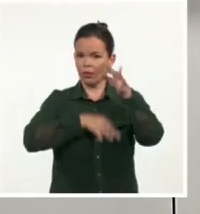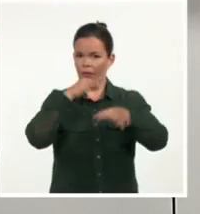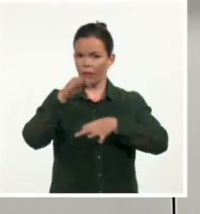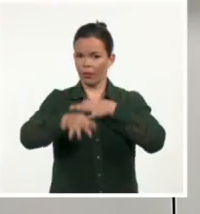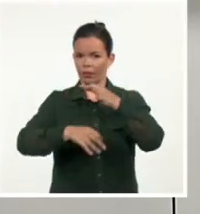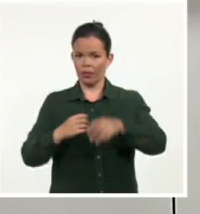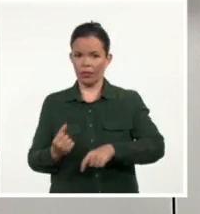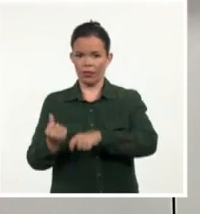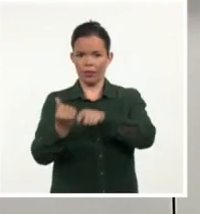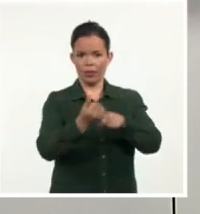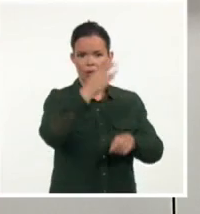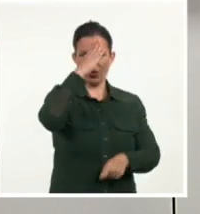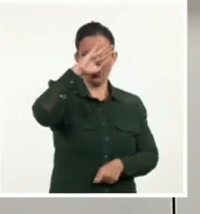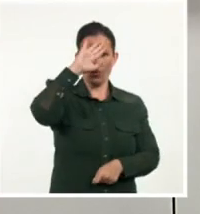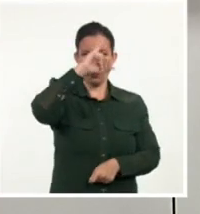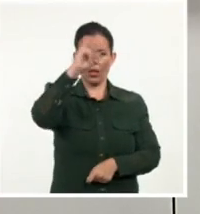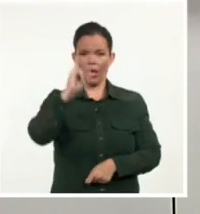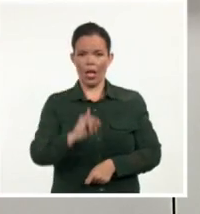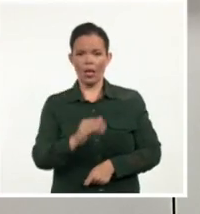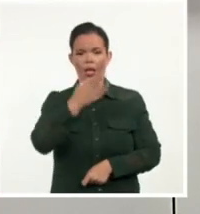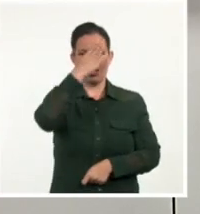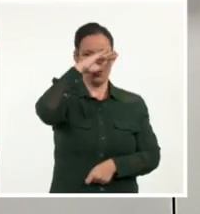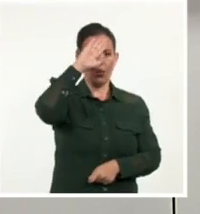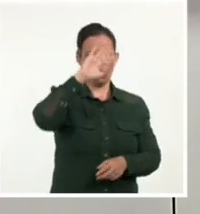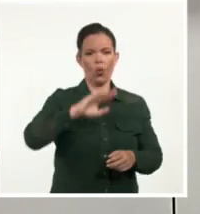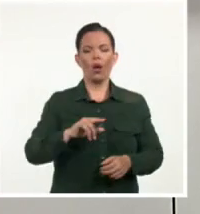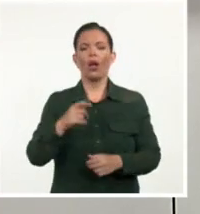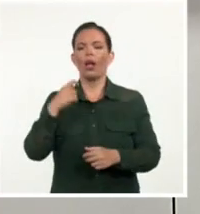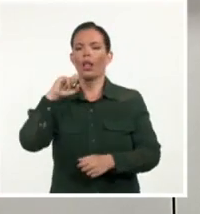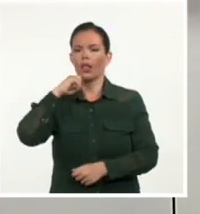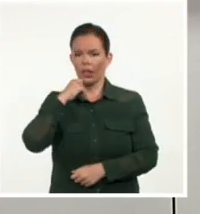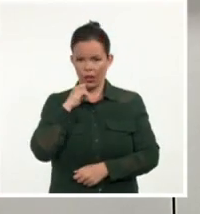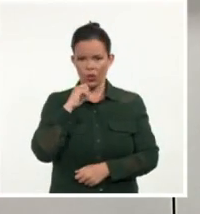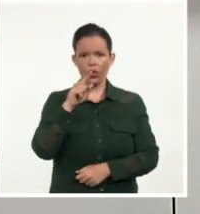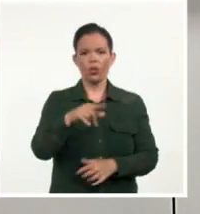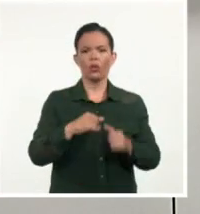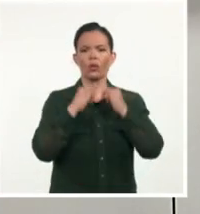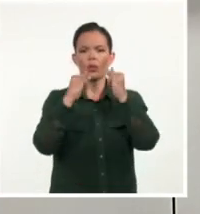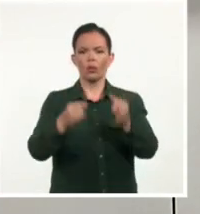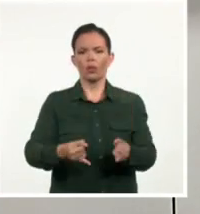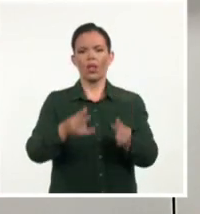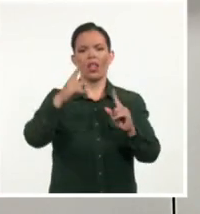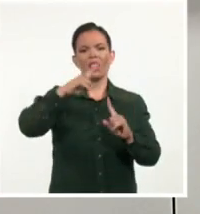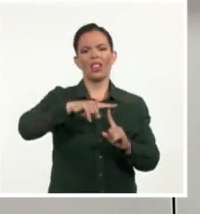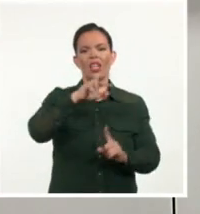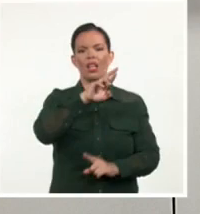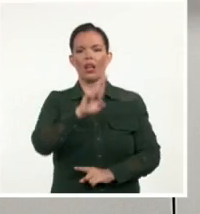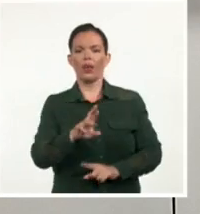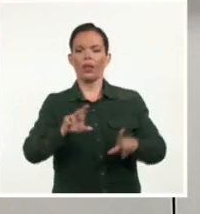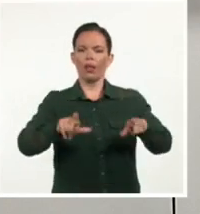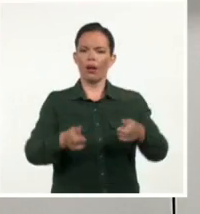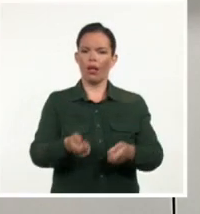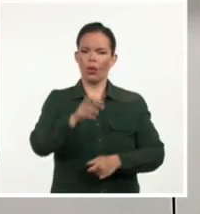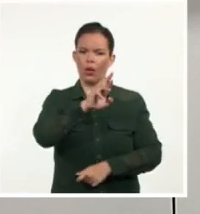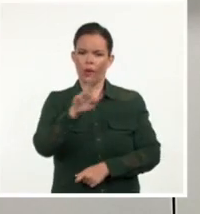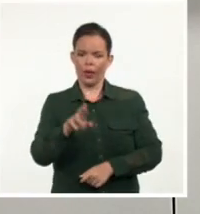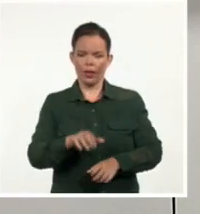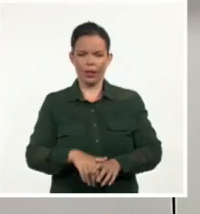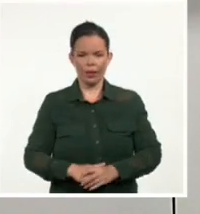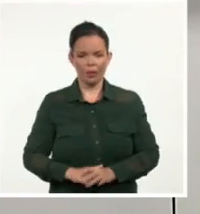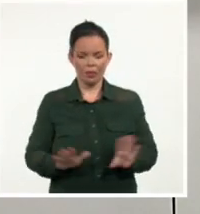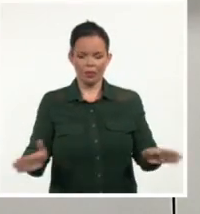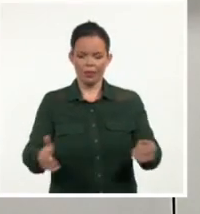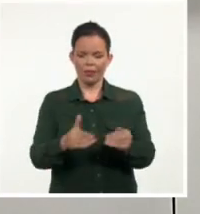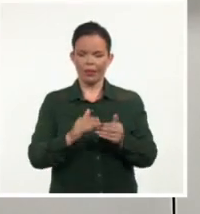como el del béisbol entre cuba y eeuu serán transmitido por tele y radio rebelde así terminamos el tiempo que dedicamos en los deportes